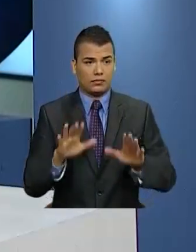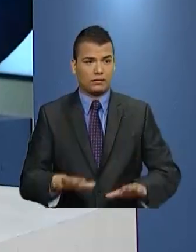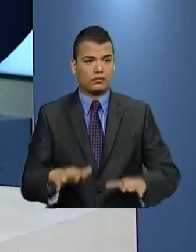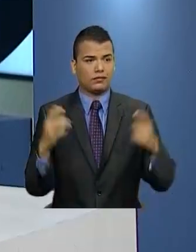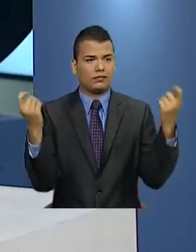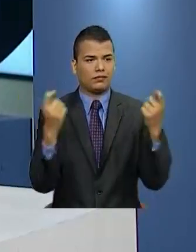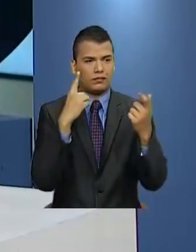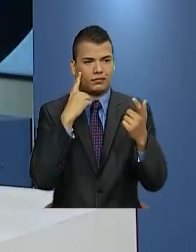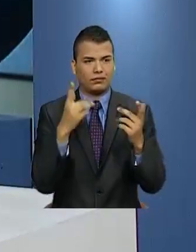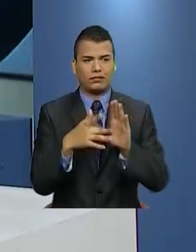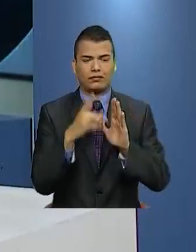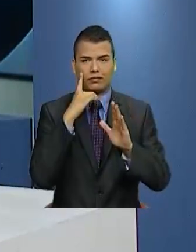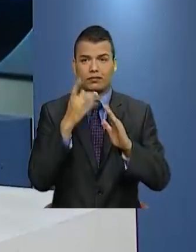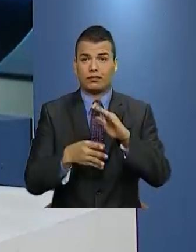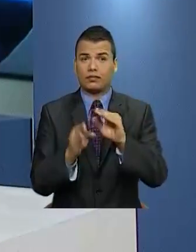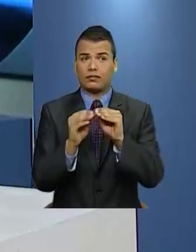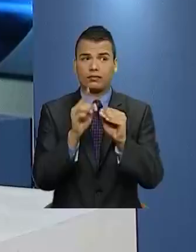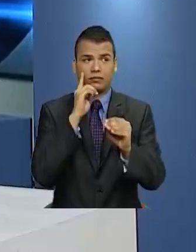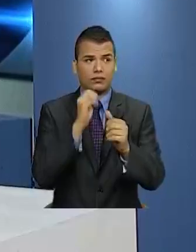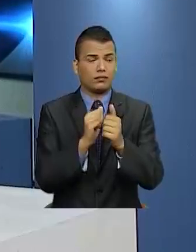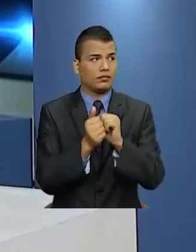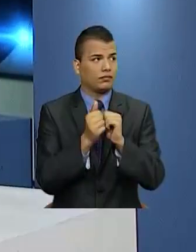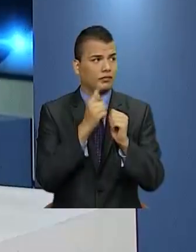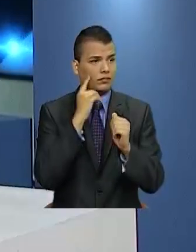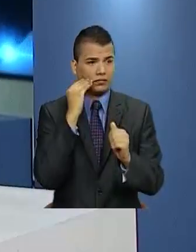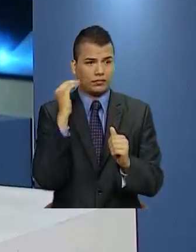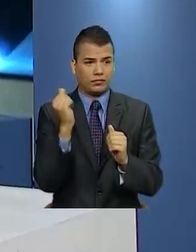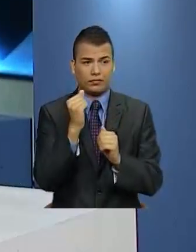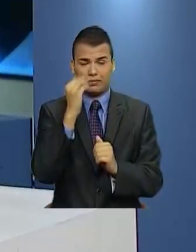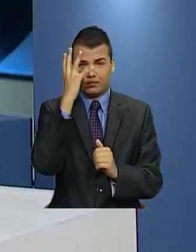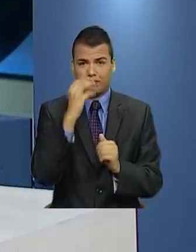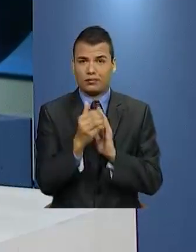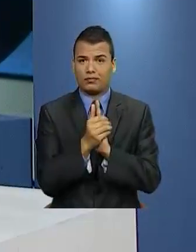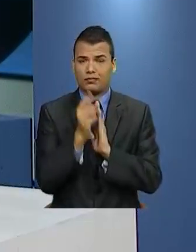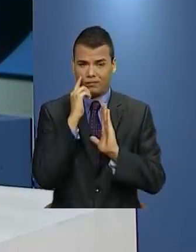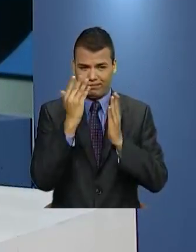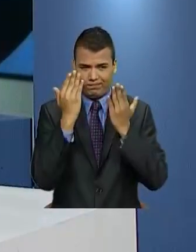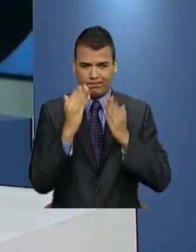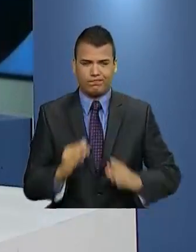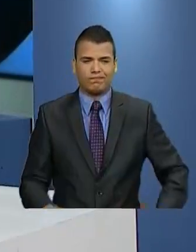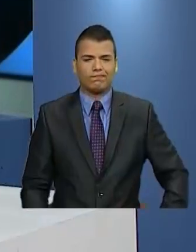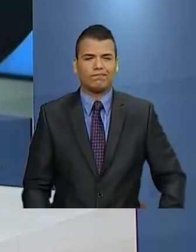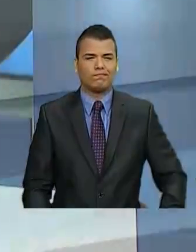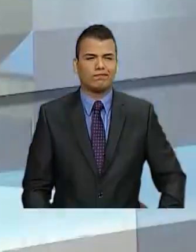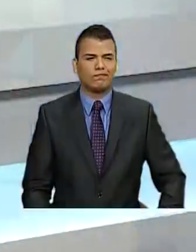y ya regresamos con los deportes, bellas y talentosas y más información. Ya volvemos.